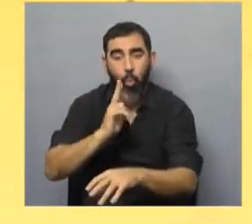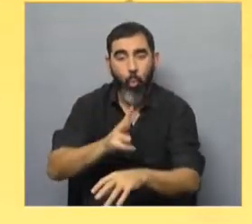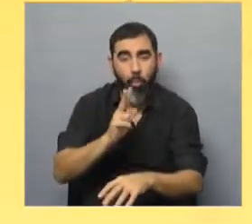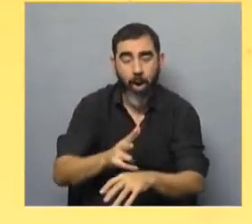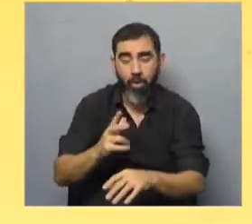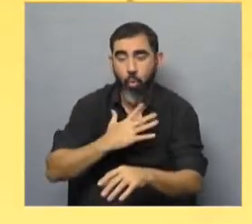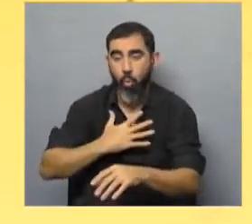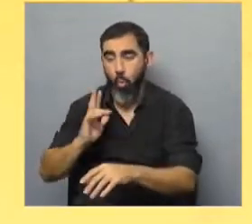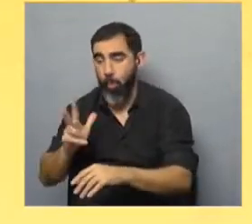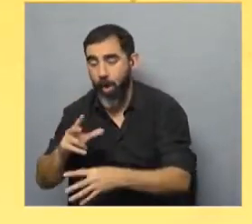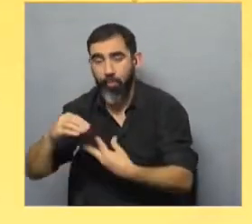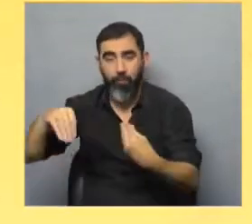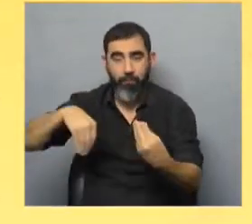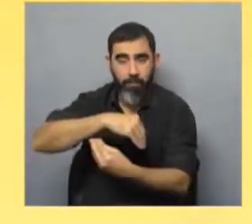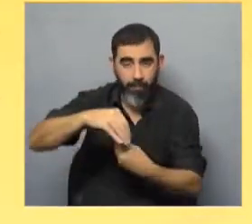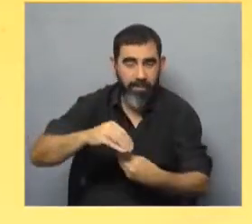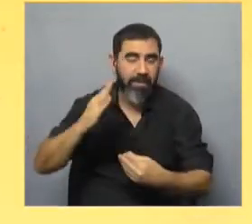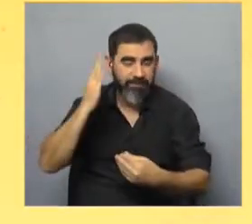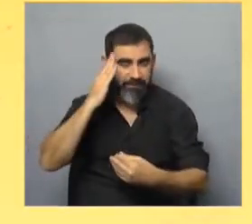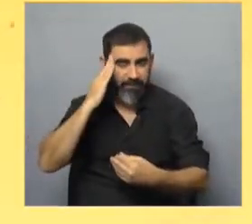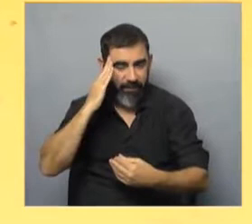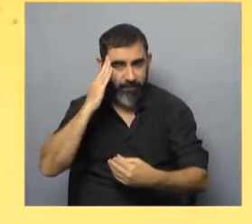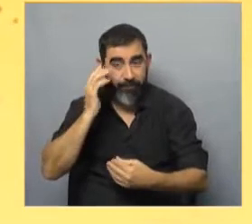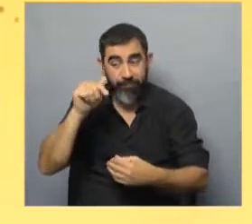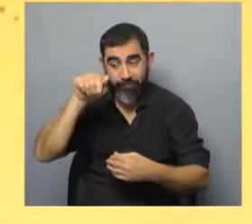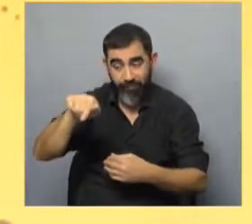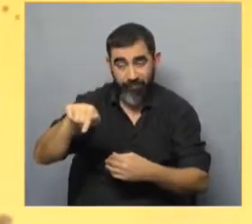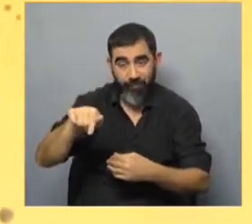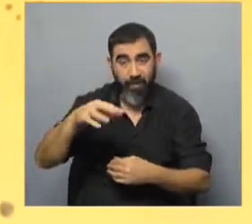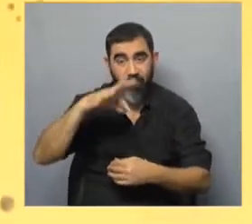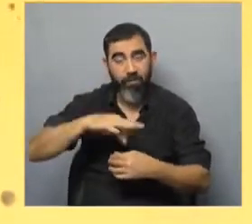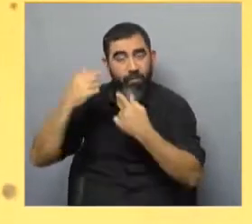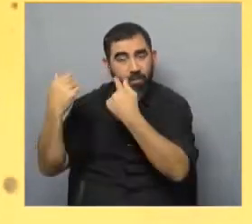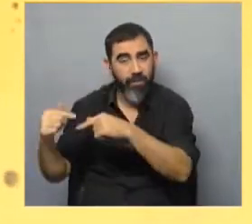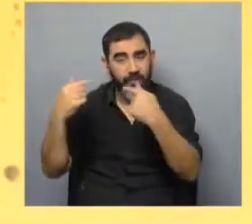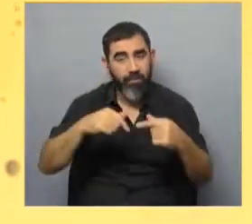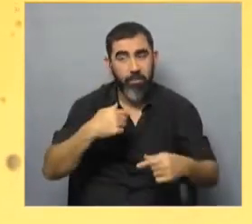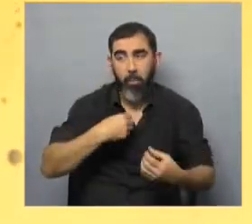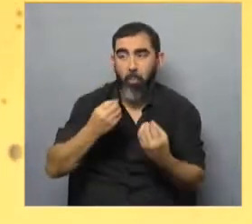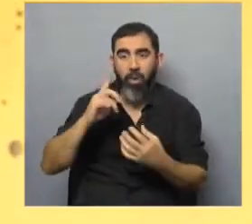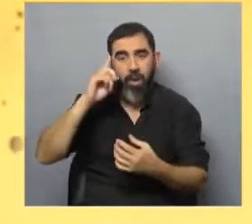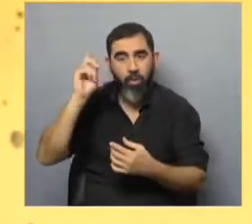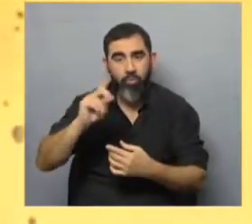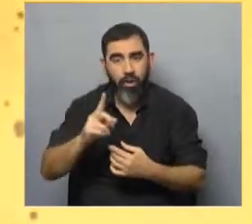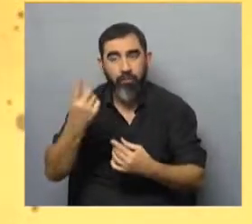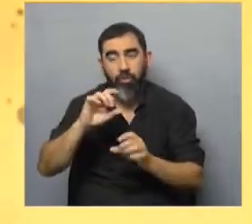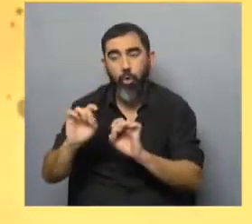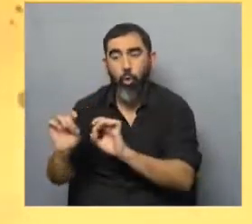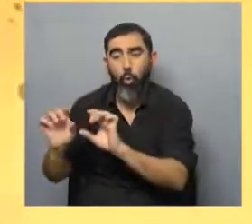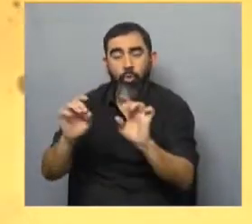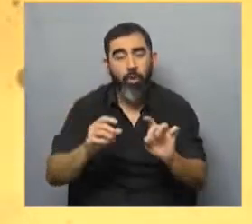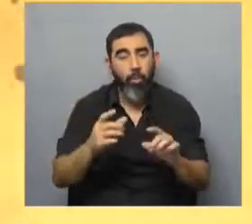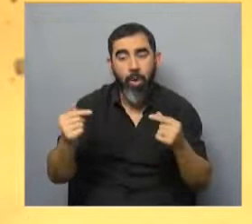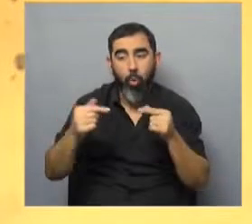a nivel de un núcleo familiar o algo, se sabía. En este caso no se supo y la transmisión se está dando sobre todo